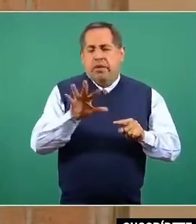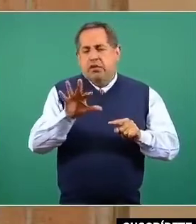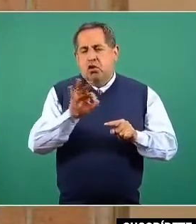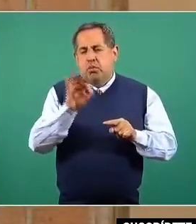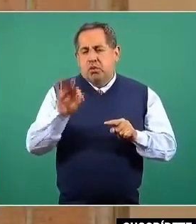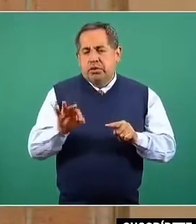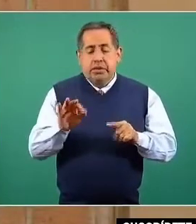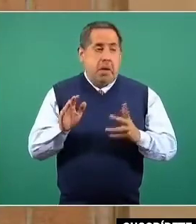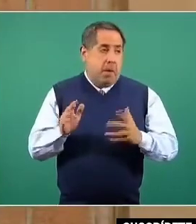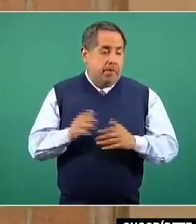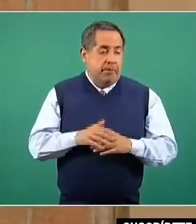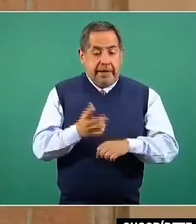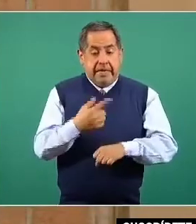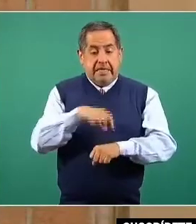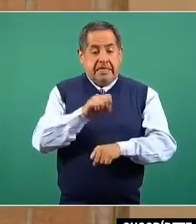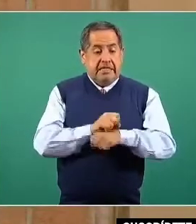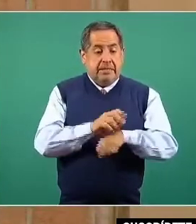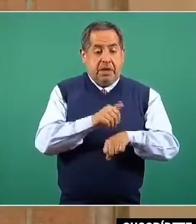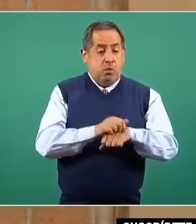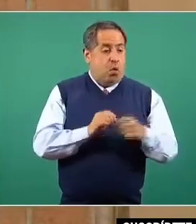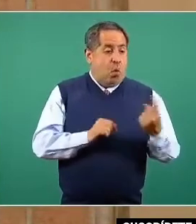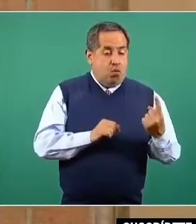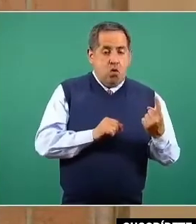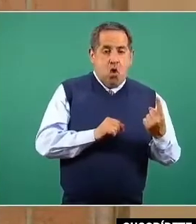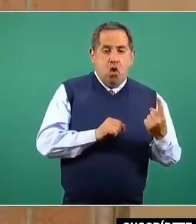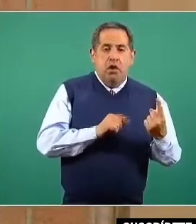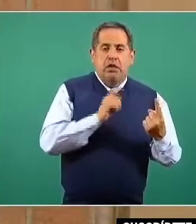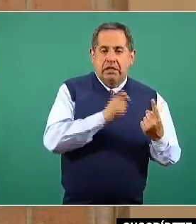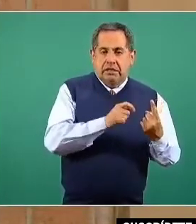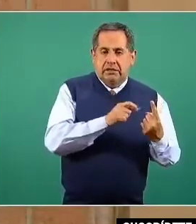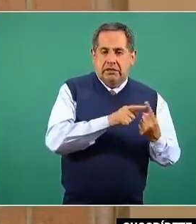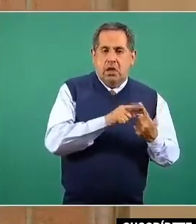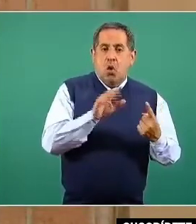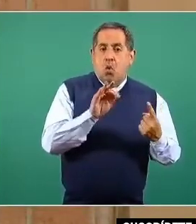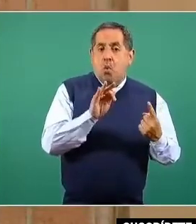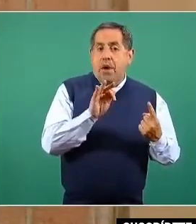para la semana epidemiológica número 1 precisamente está en el